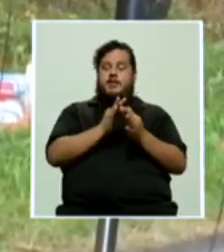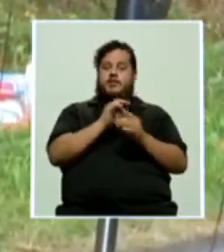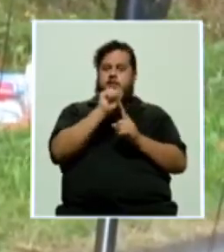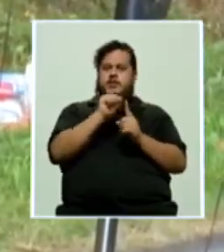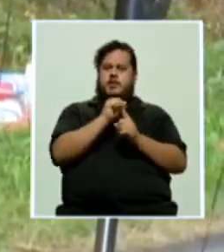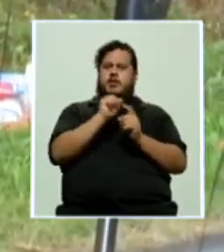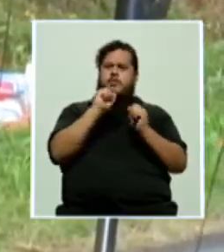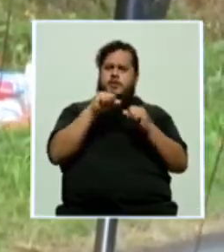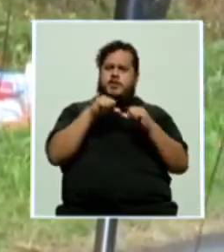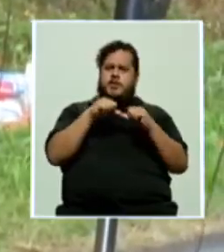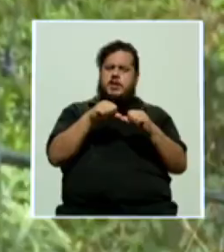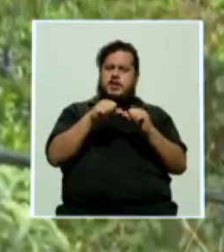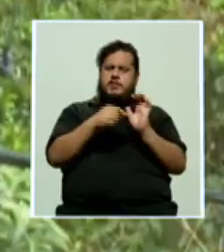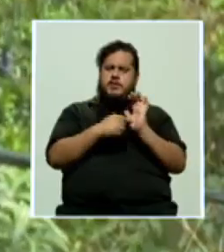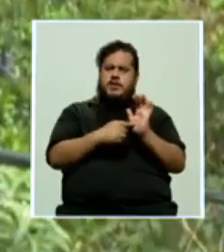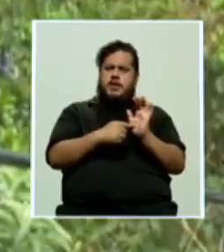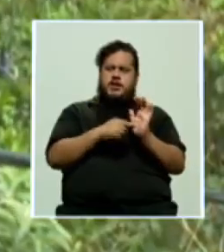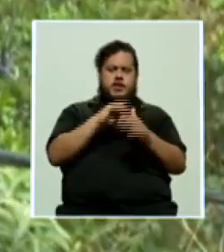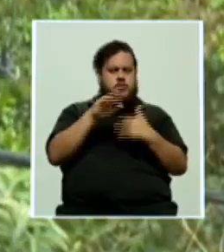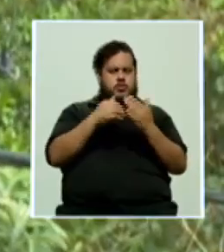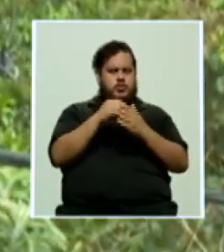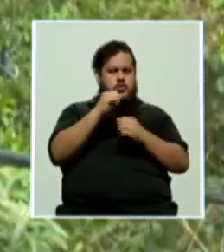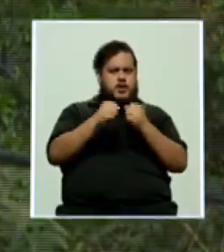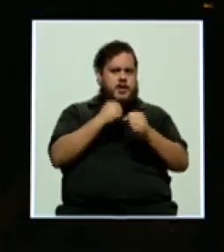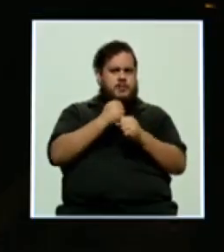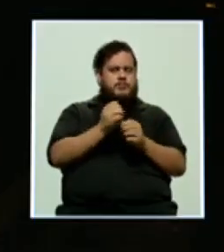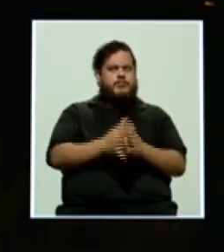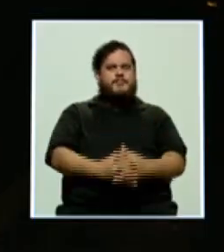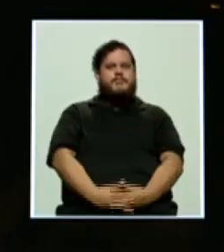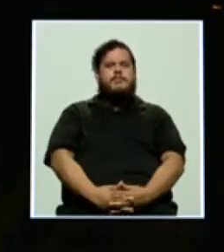seguir presentándose a lo largo del año.